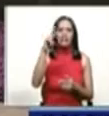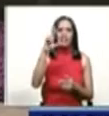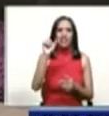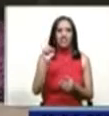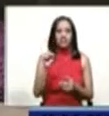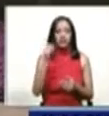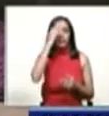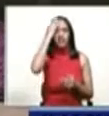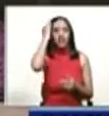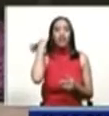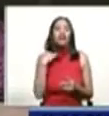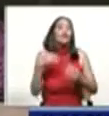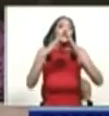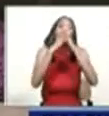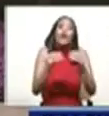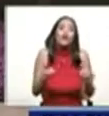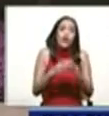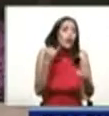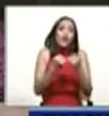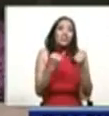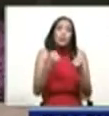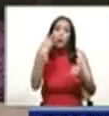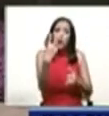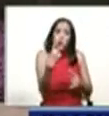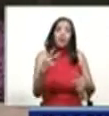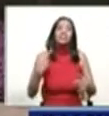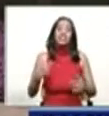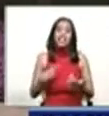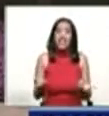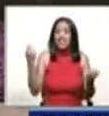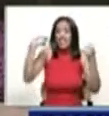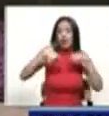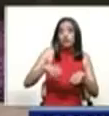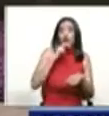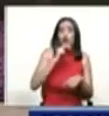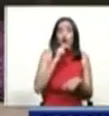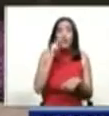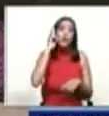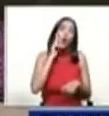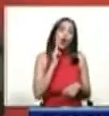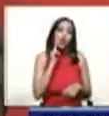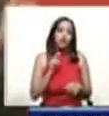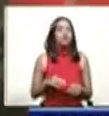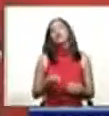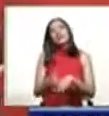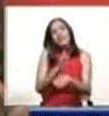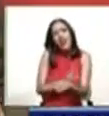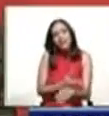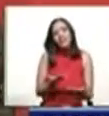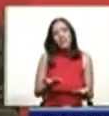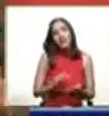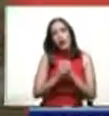cualquiera, de que se enterara alguien... Al menos esos últimos dos tienen negocios de oro en el Estado Unidos y en Amazonas. Antes de que los